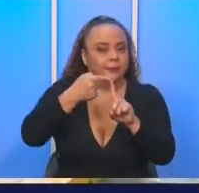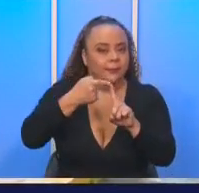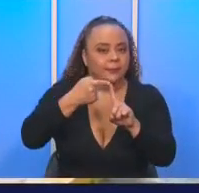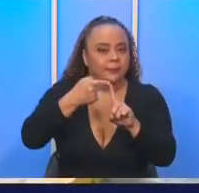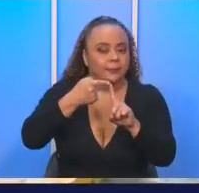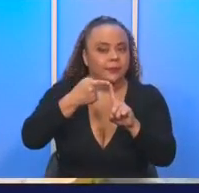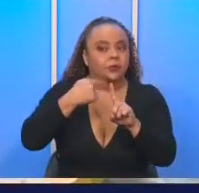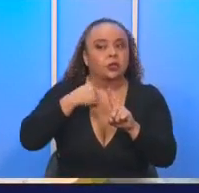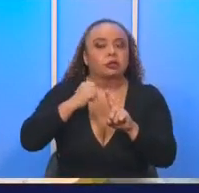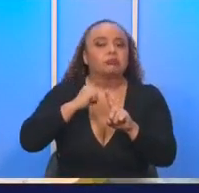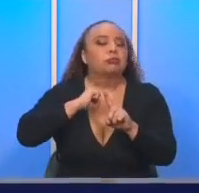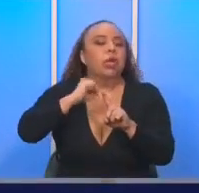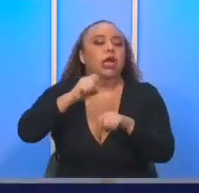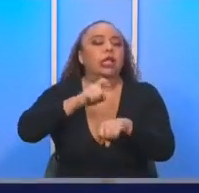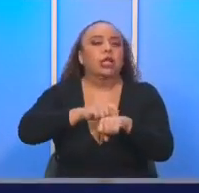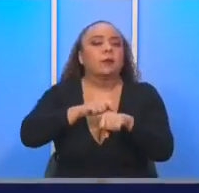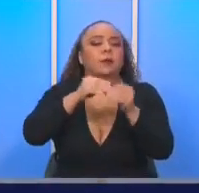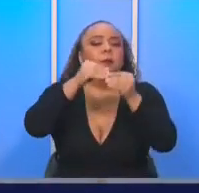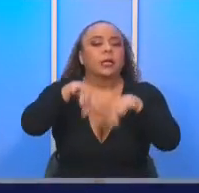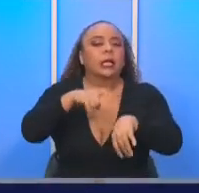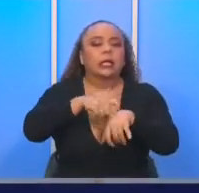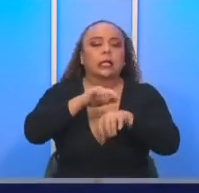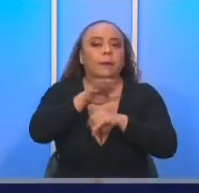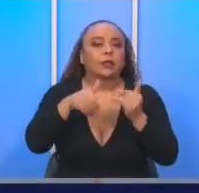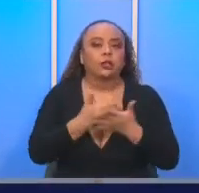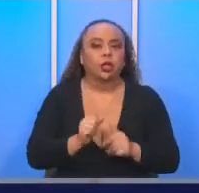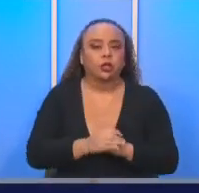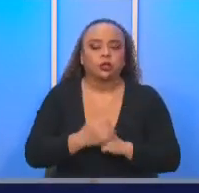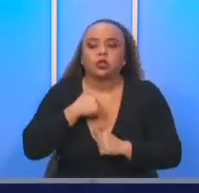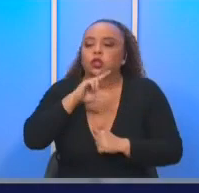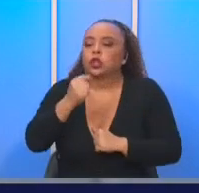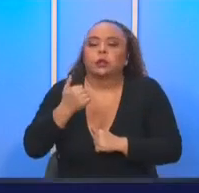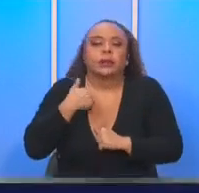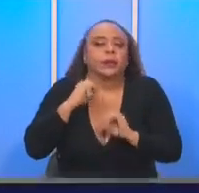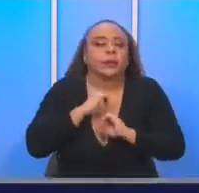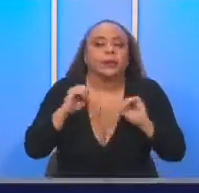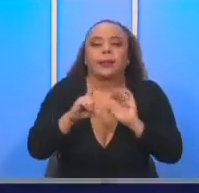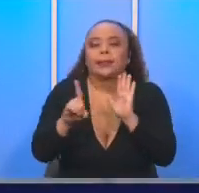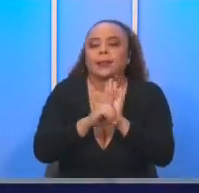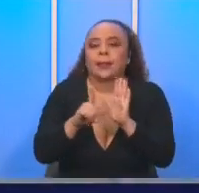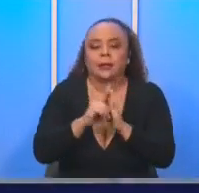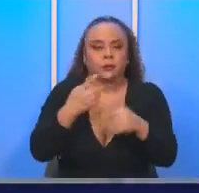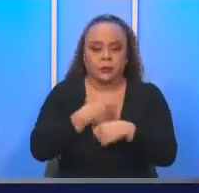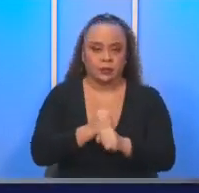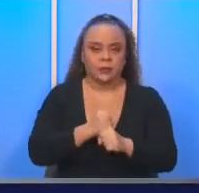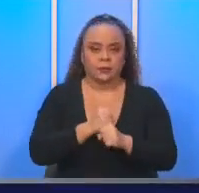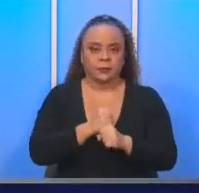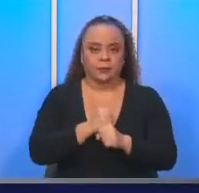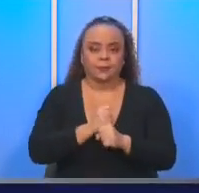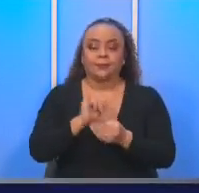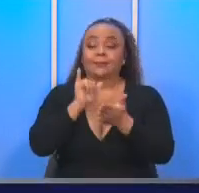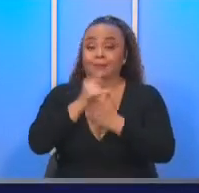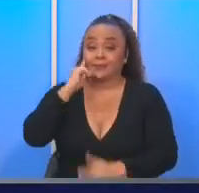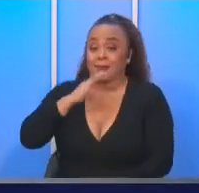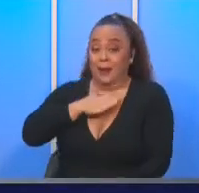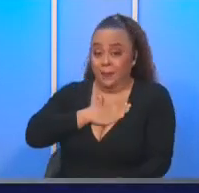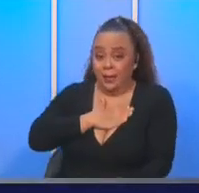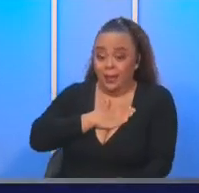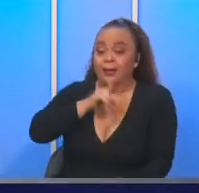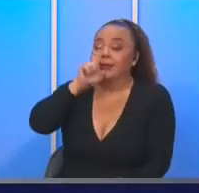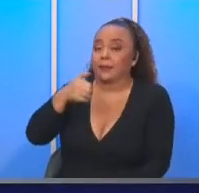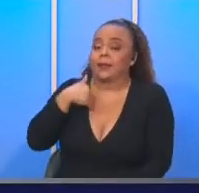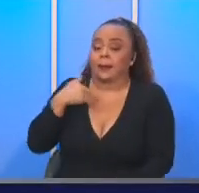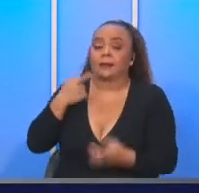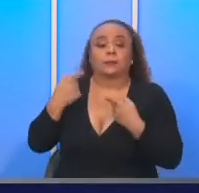de ganar tiempo, de hacer perder el tiempo a todos, donde yo no tengo ningún derecho de hacerlo. Eso para mí debería tener